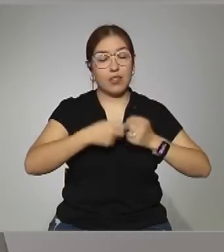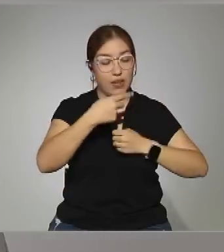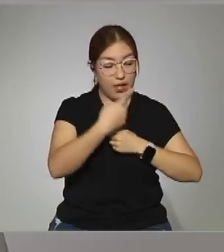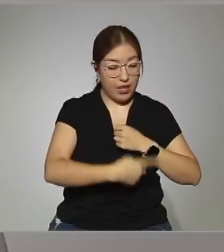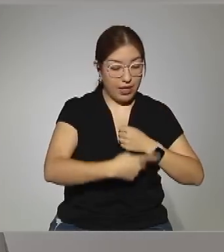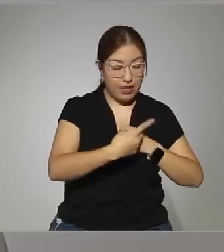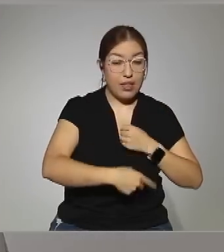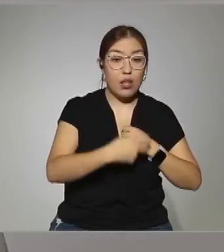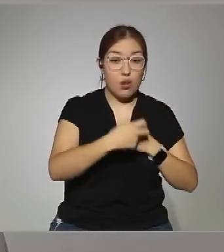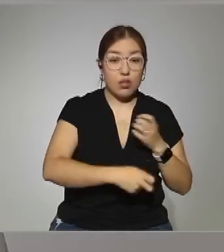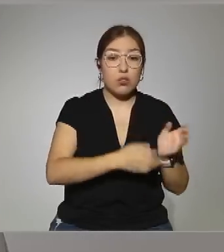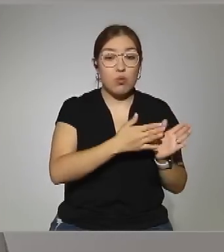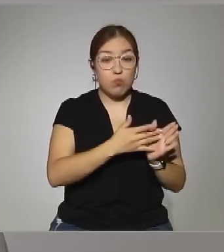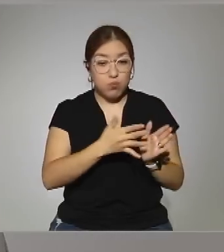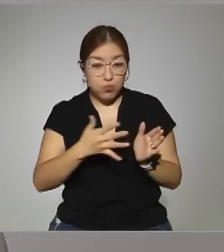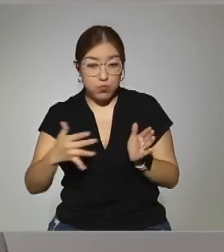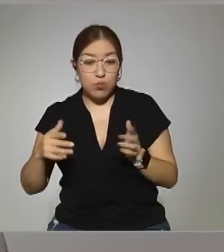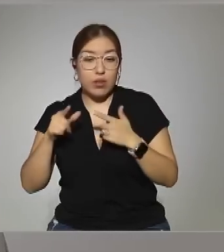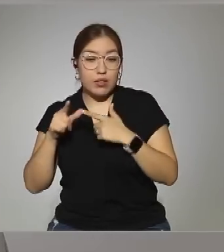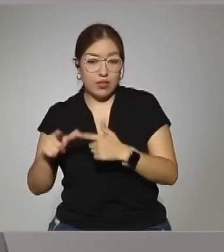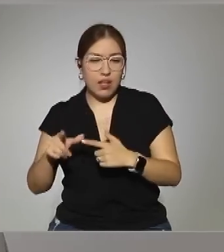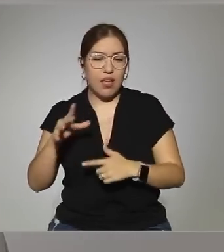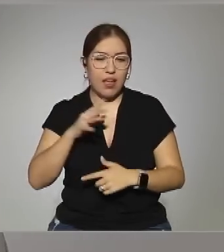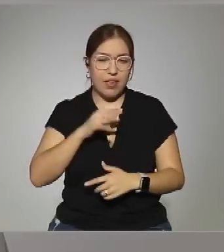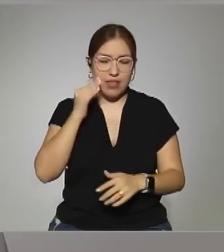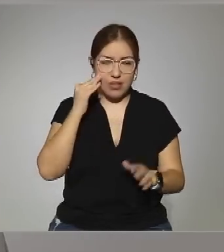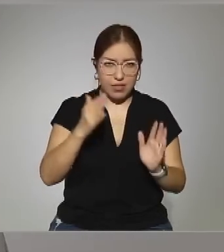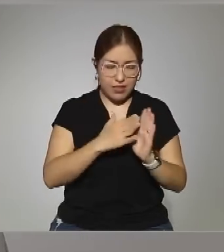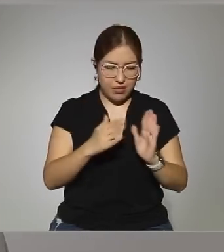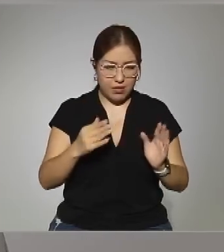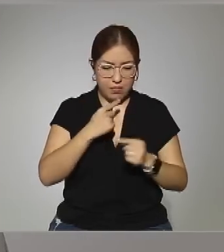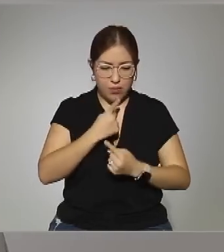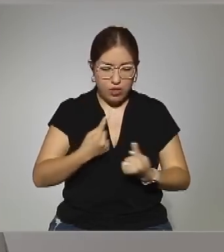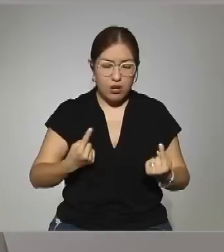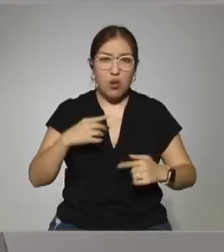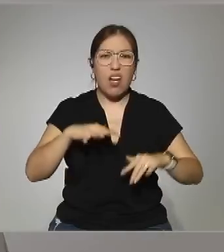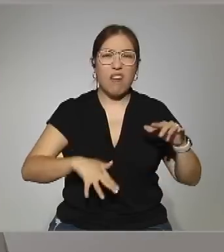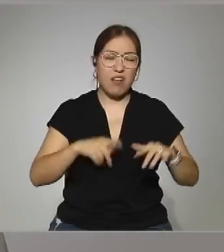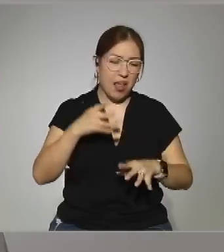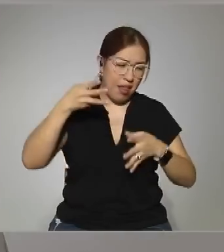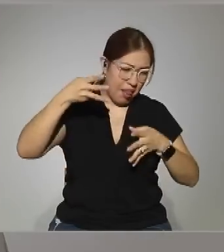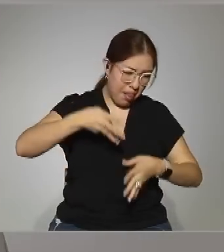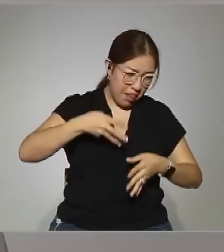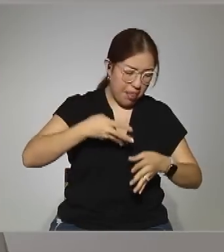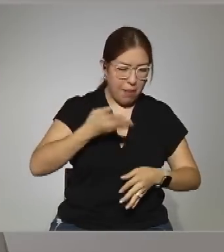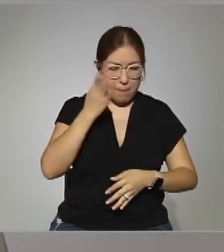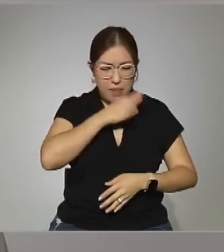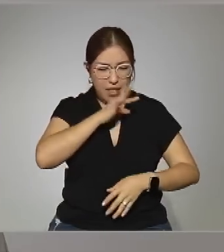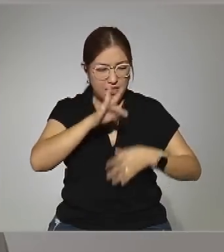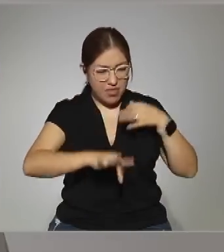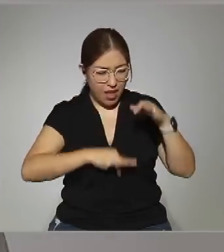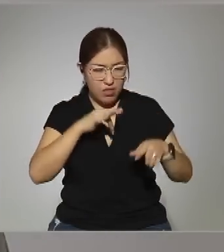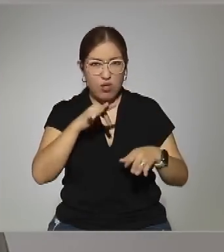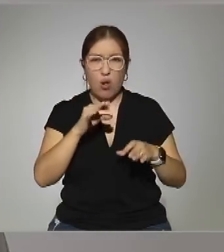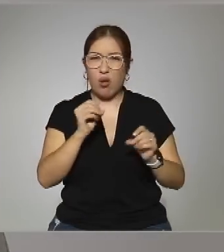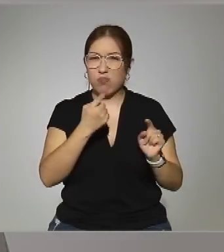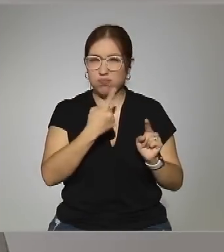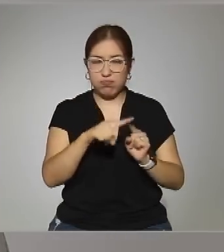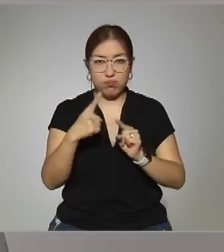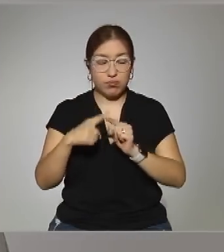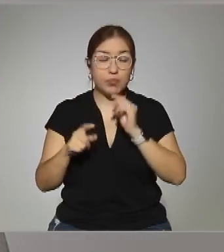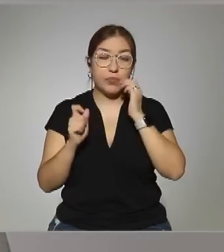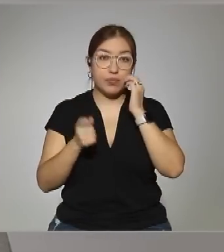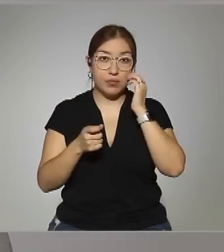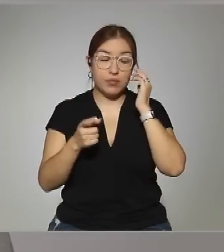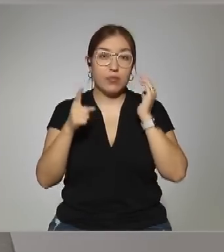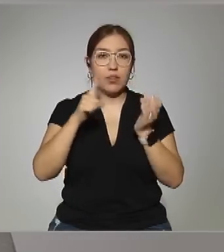continúa dando, que hay etapas en la infancia donde también el niño es regañado, le gritan, lo maltratan, o la niña, refuerza este